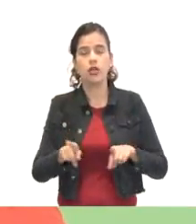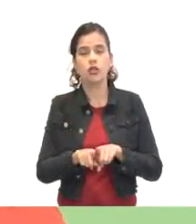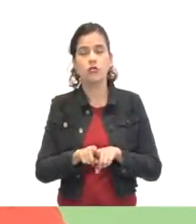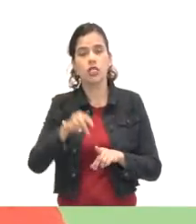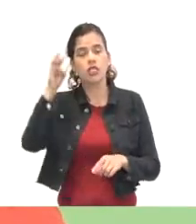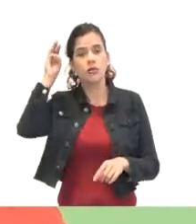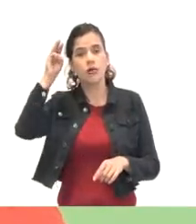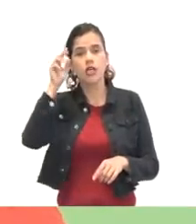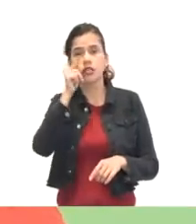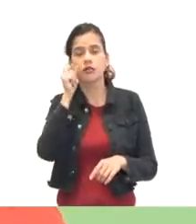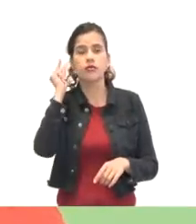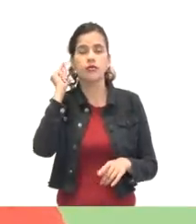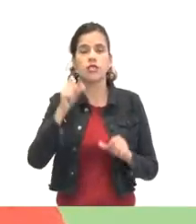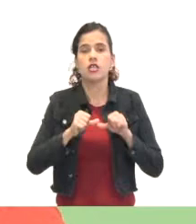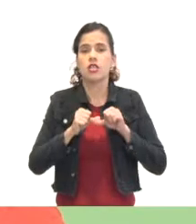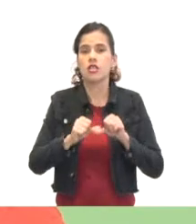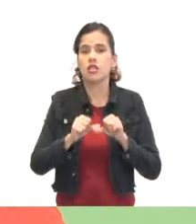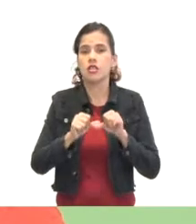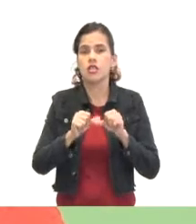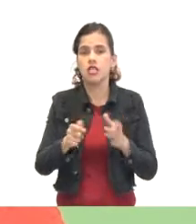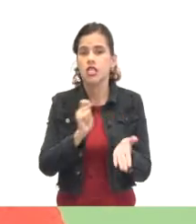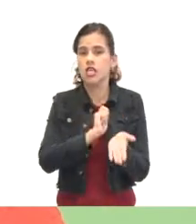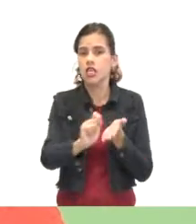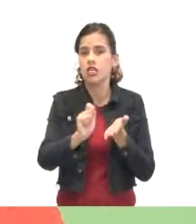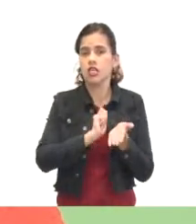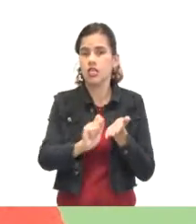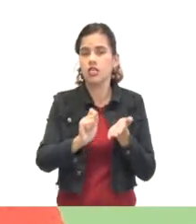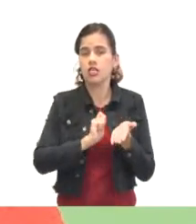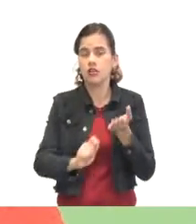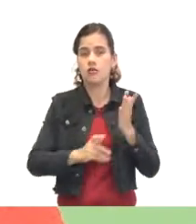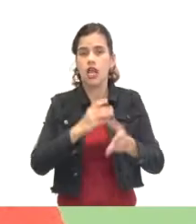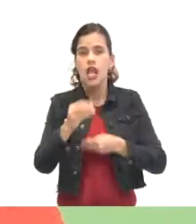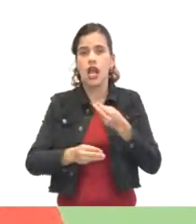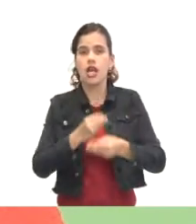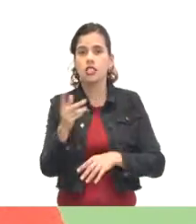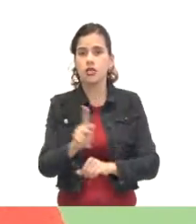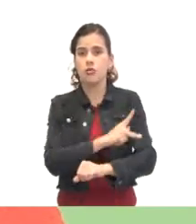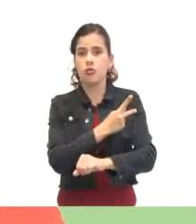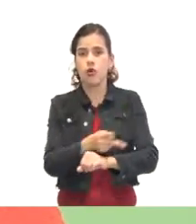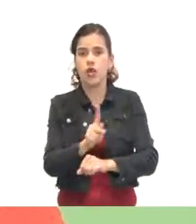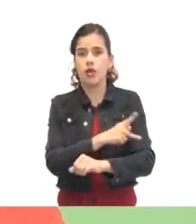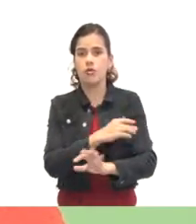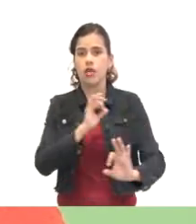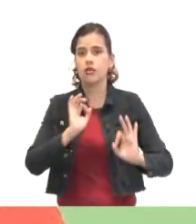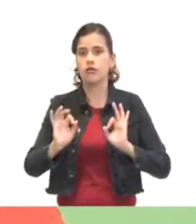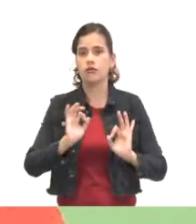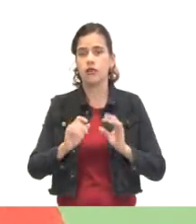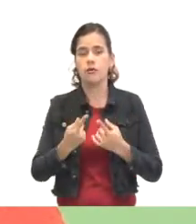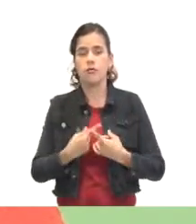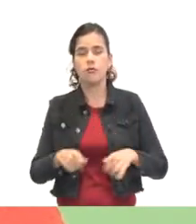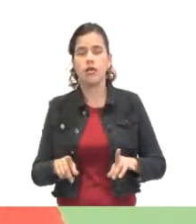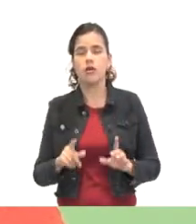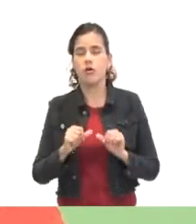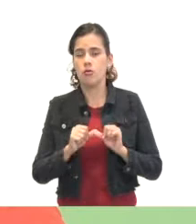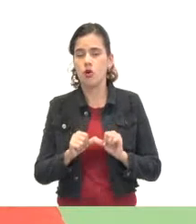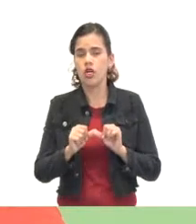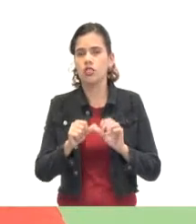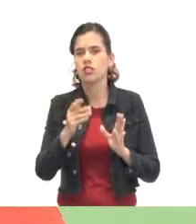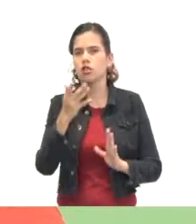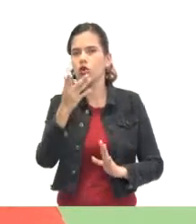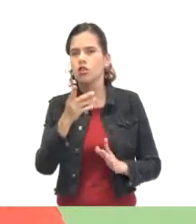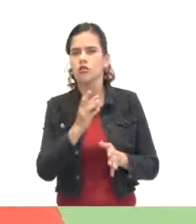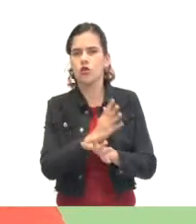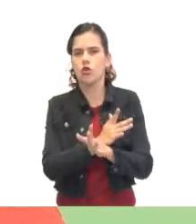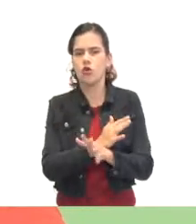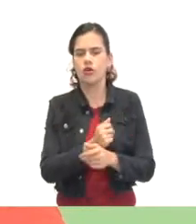maestras y de maestros que continuamente escriben, realizan poemas, dramatizaciones. Pero bueno, vamos a continuar con eso de